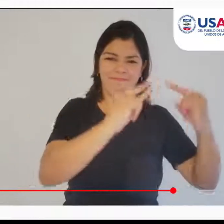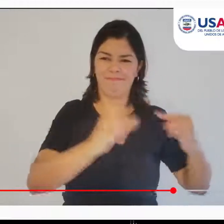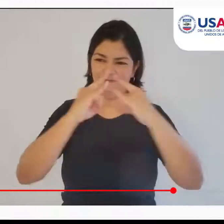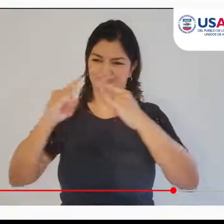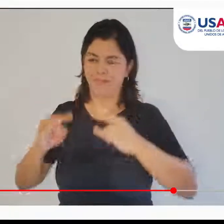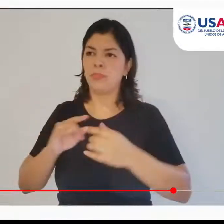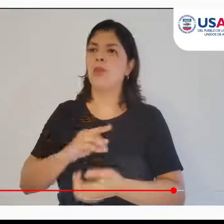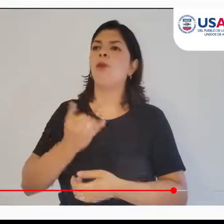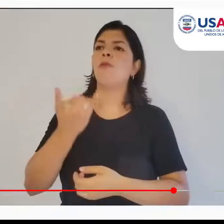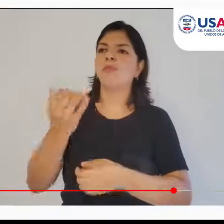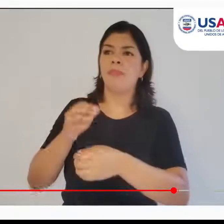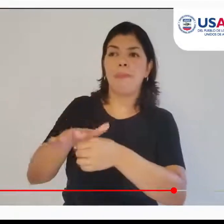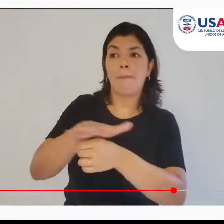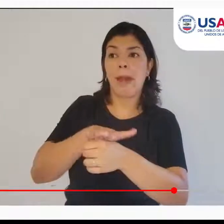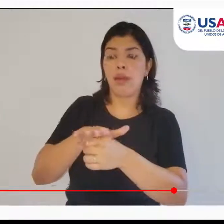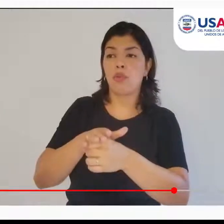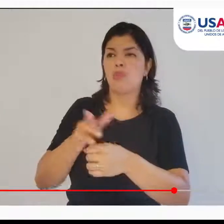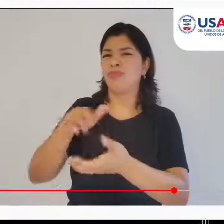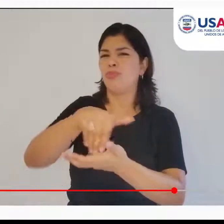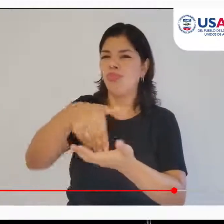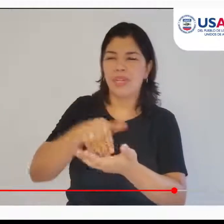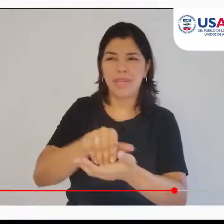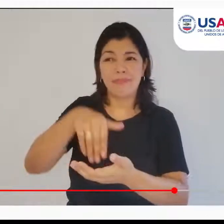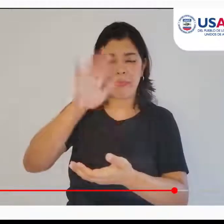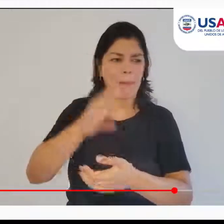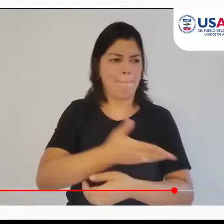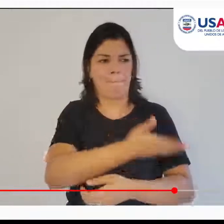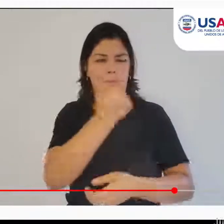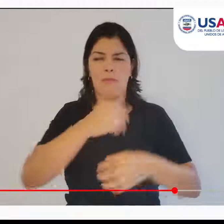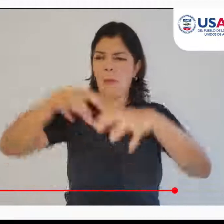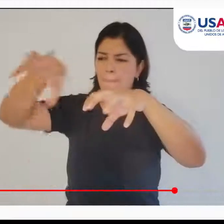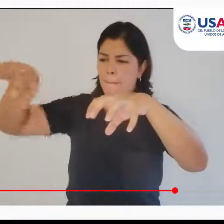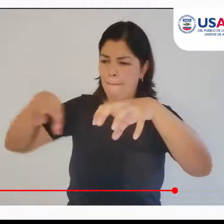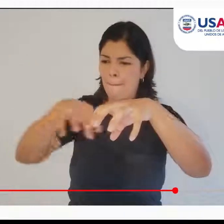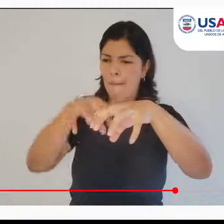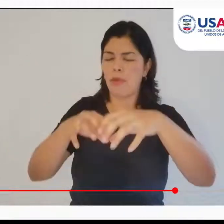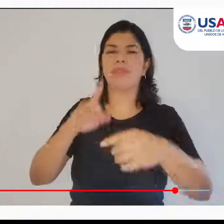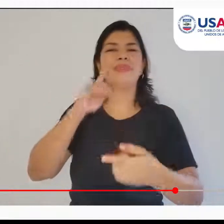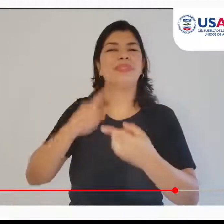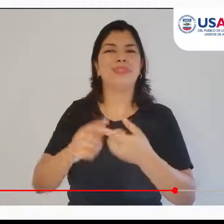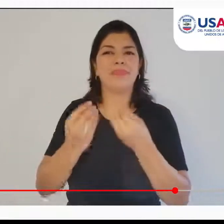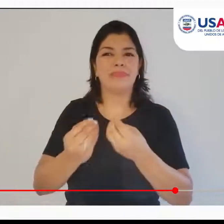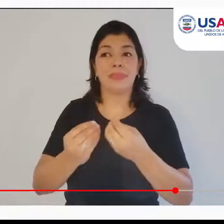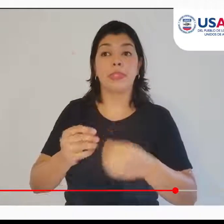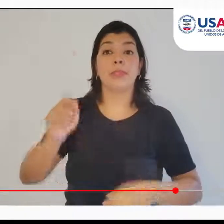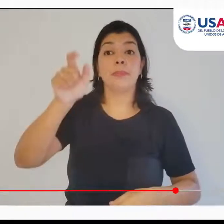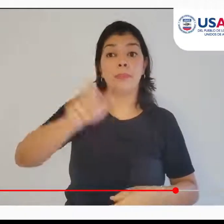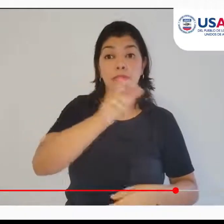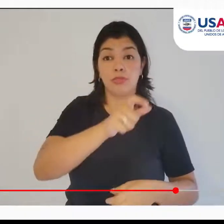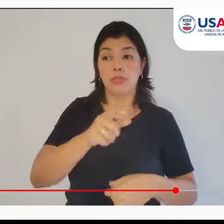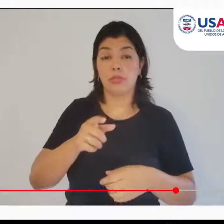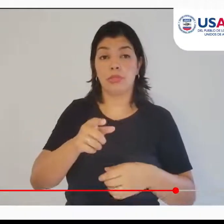oferta institucional a los barrios más vulnerables. ¿Qué buscamos con esto? ¿Qué se busca con la Feria de la Equidad? Que las personas